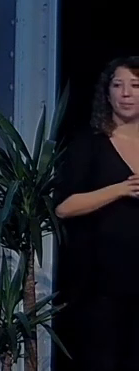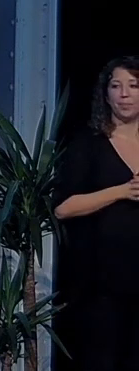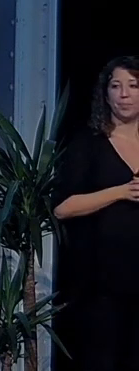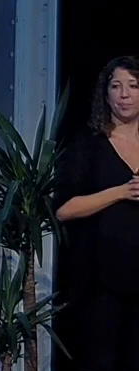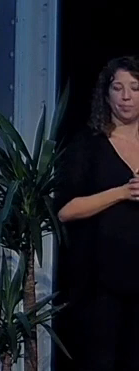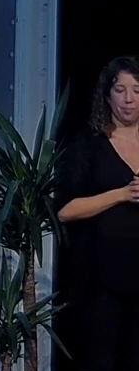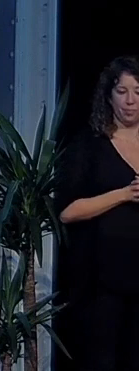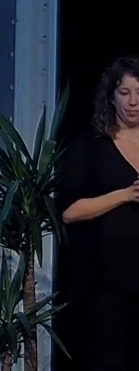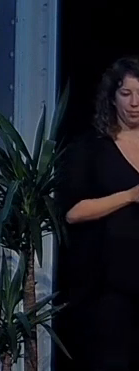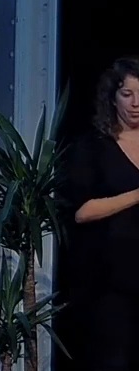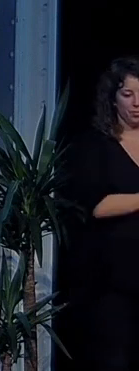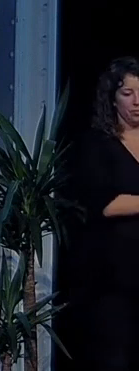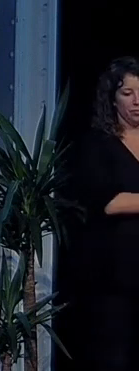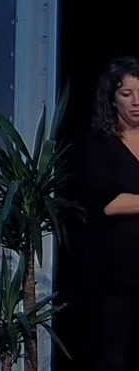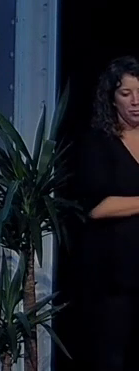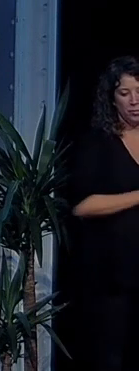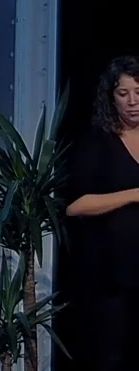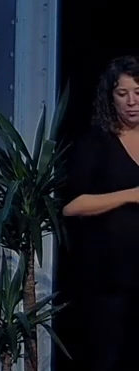de acuerdo contigo. Sí, sí.